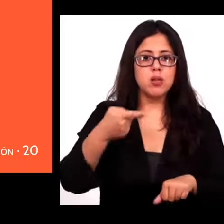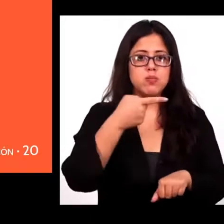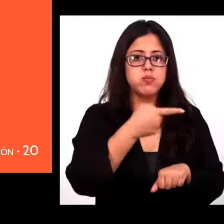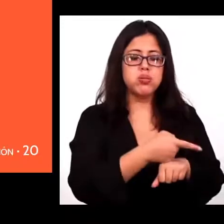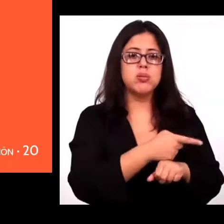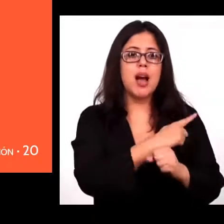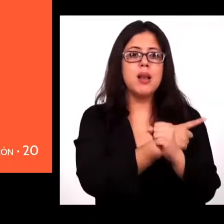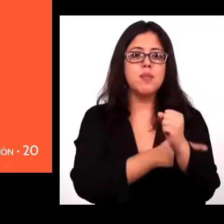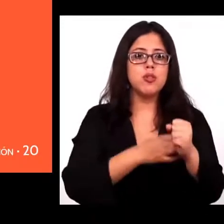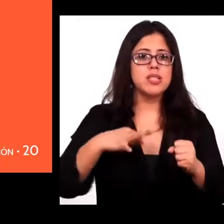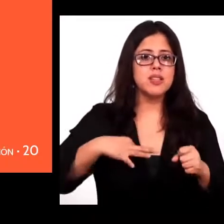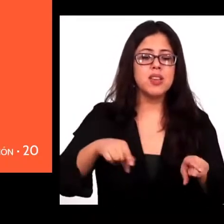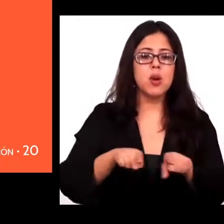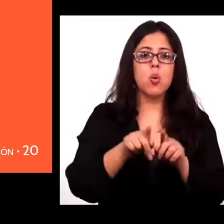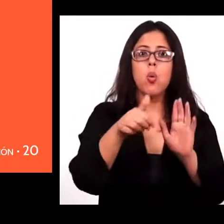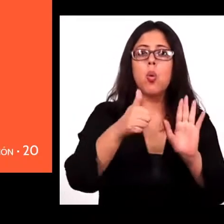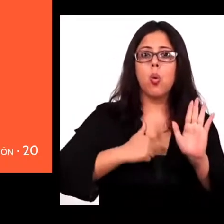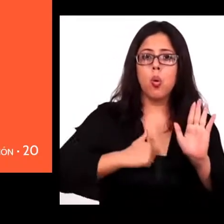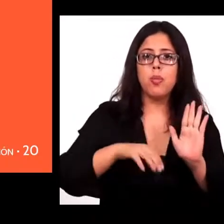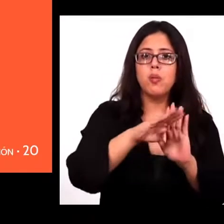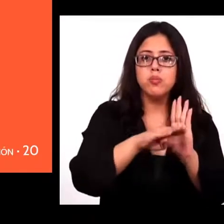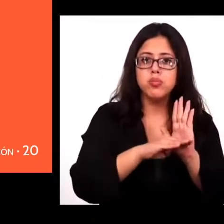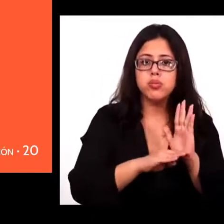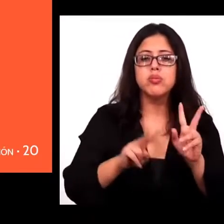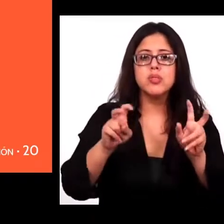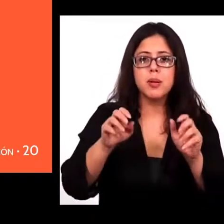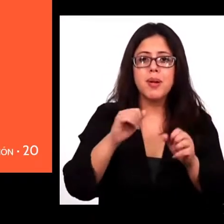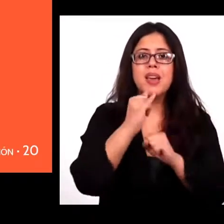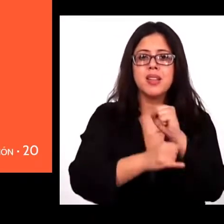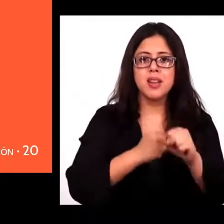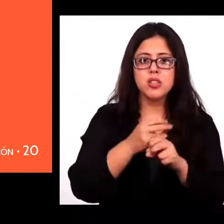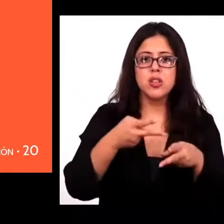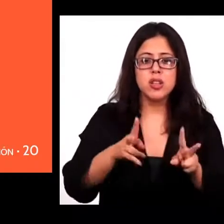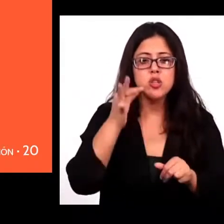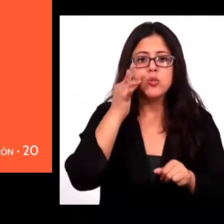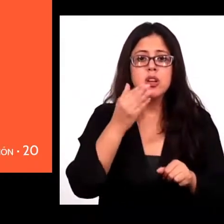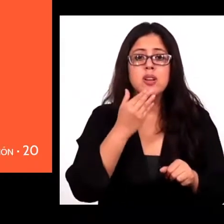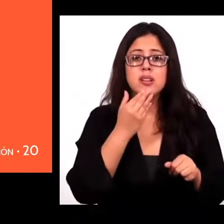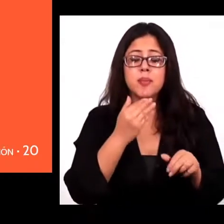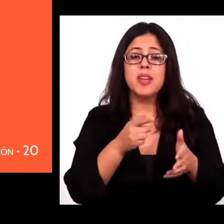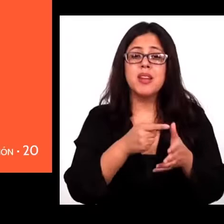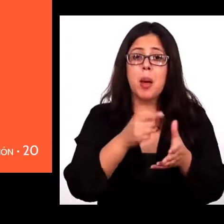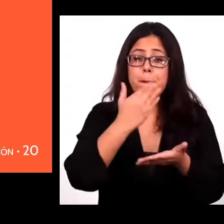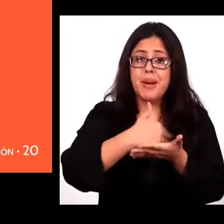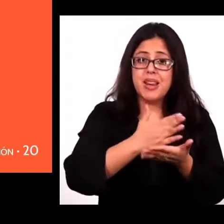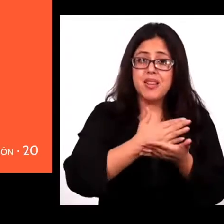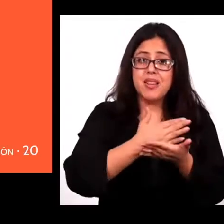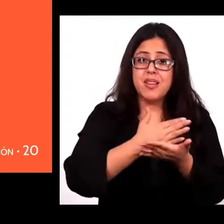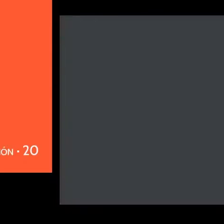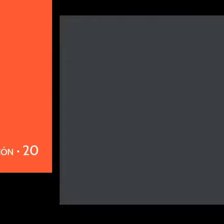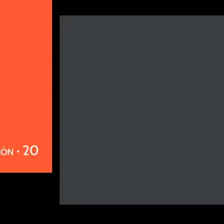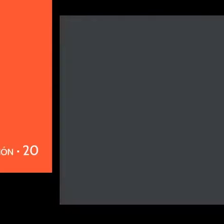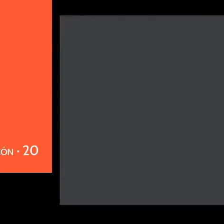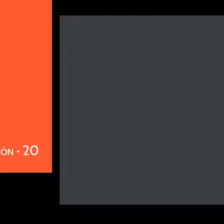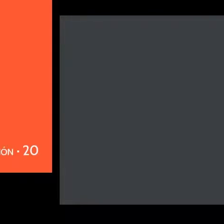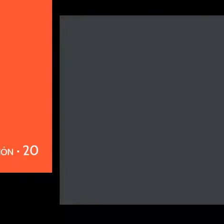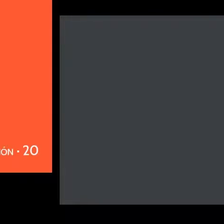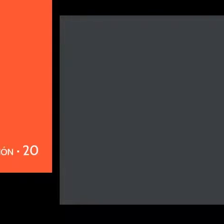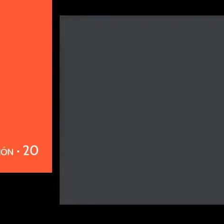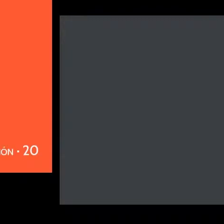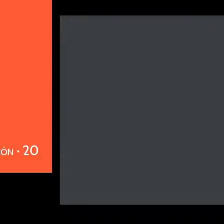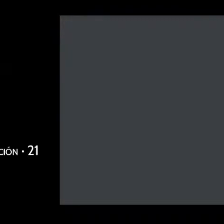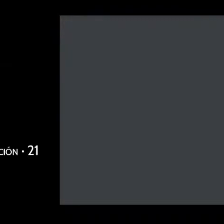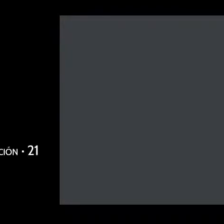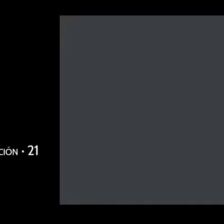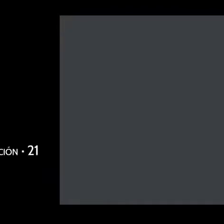que cumpla con los estándares internacionales de derechos humanos. Y que se genere una planificación eficiente y efectiva en términos de capacitación